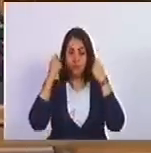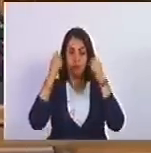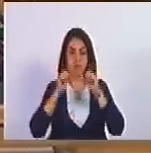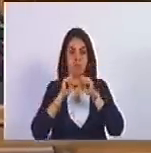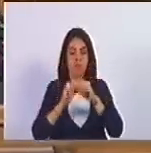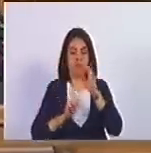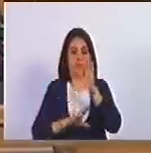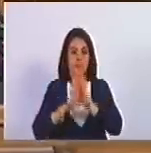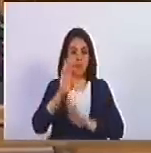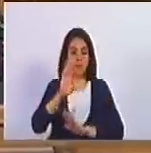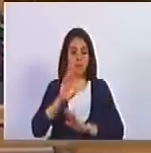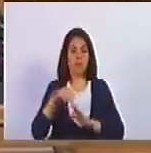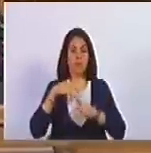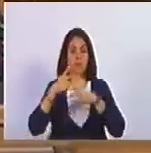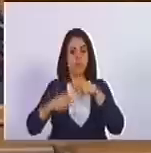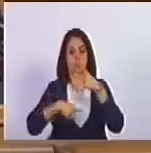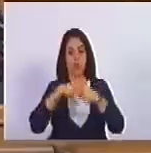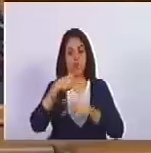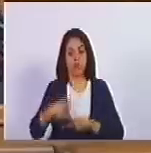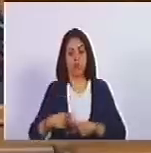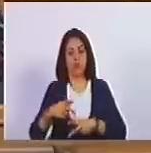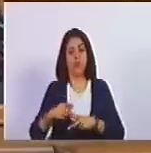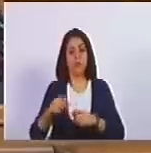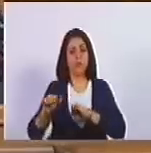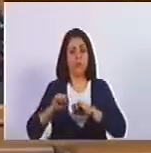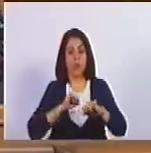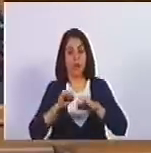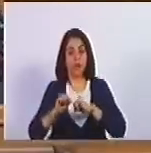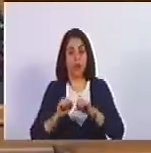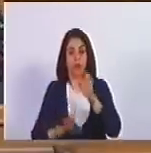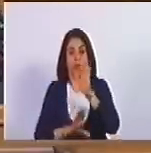mantengan el desarrollo del aparato productivo nacional,